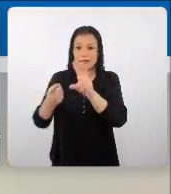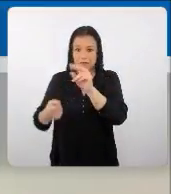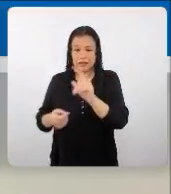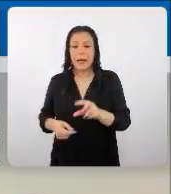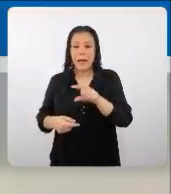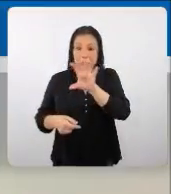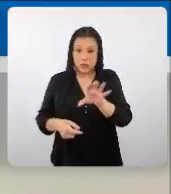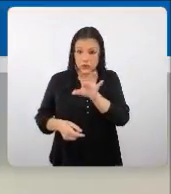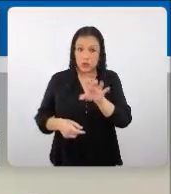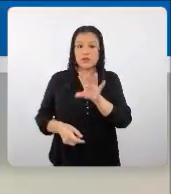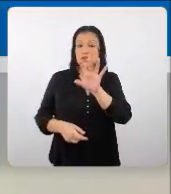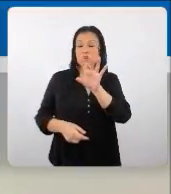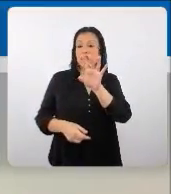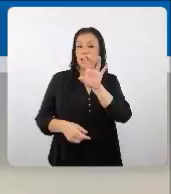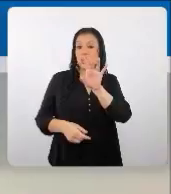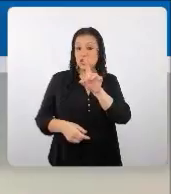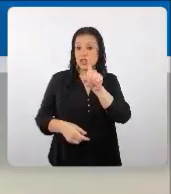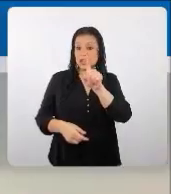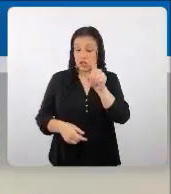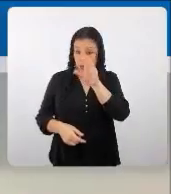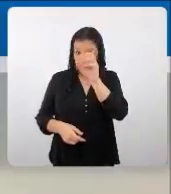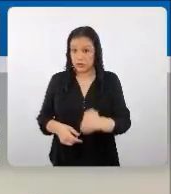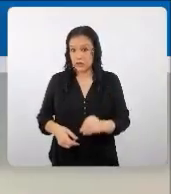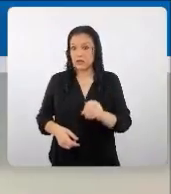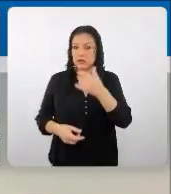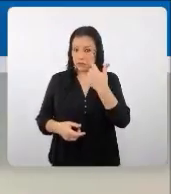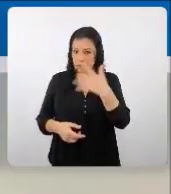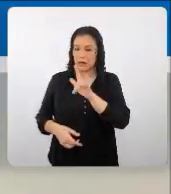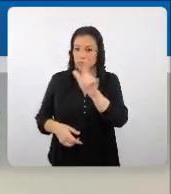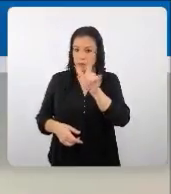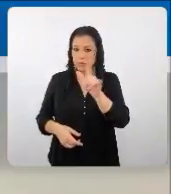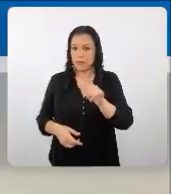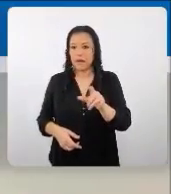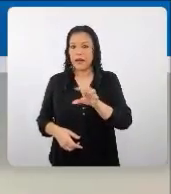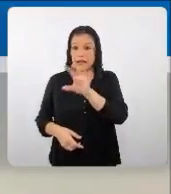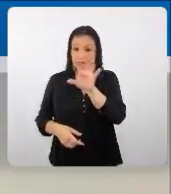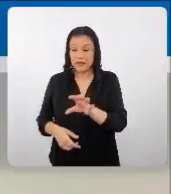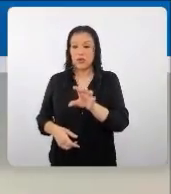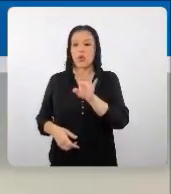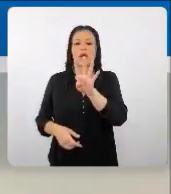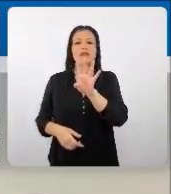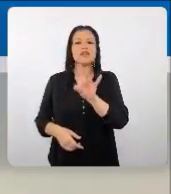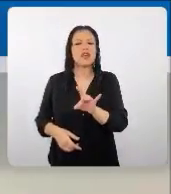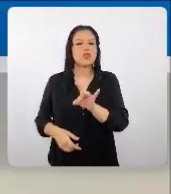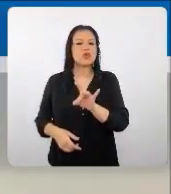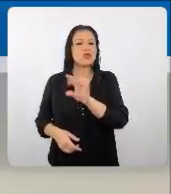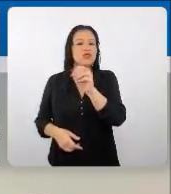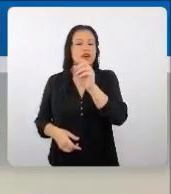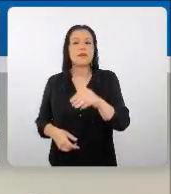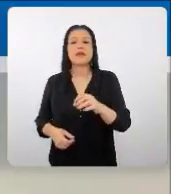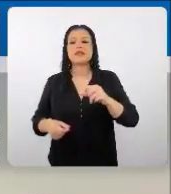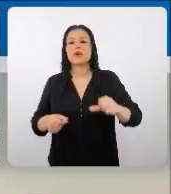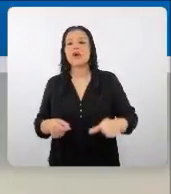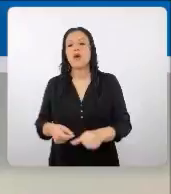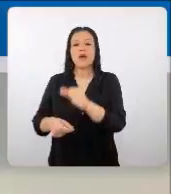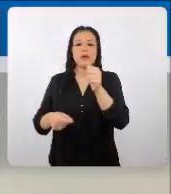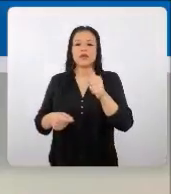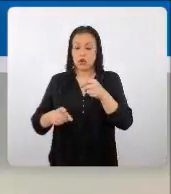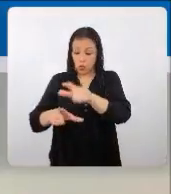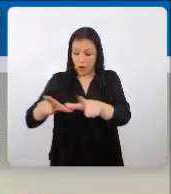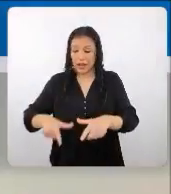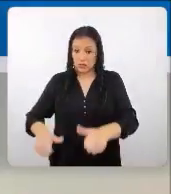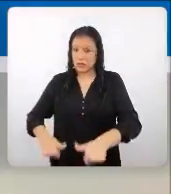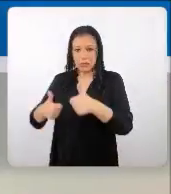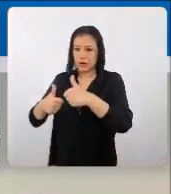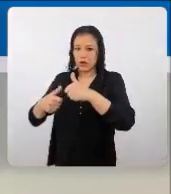81% de viajes que habían realizado, 48% habían sido fuera del estado de residencia, es decir,